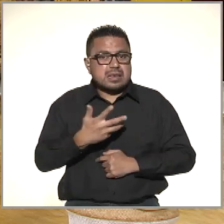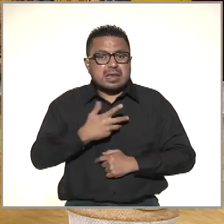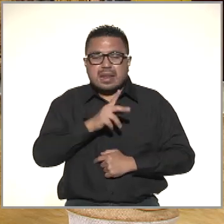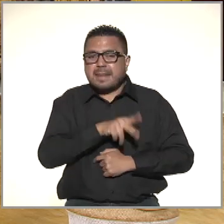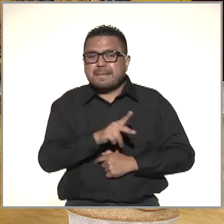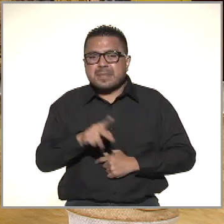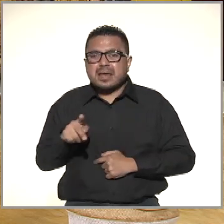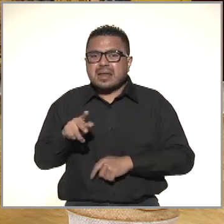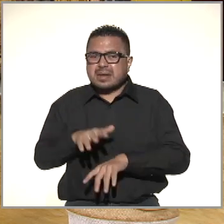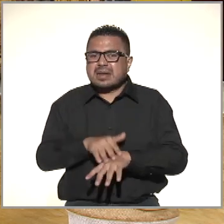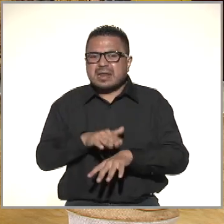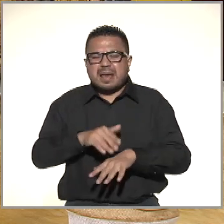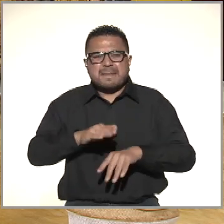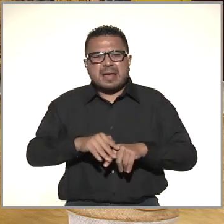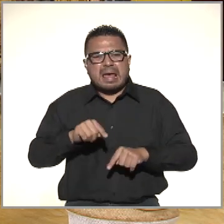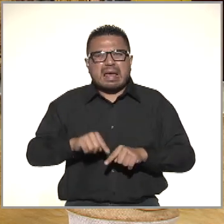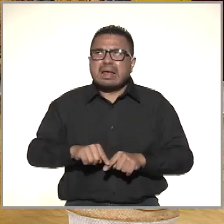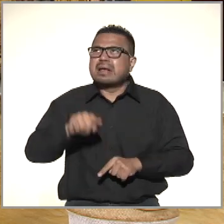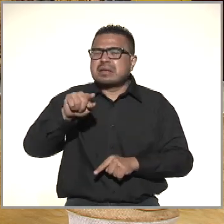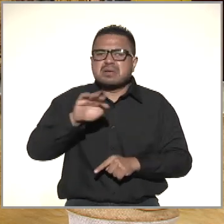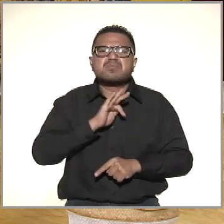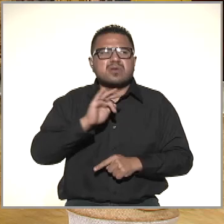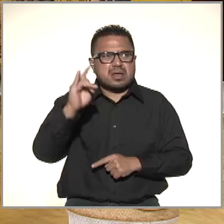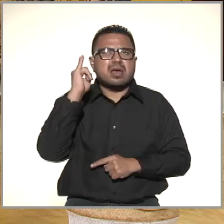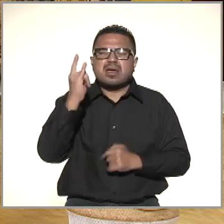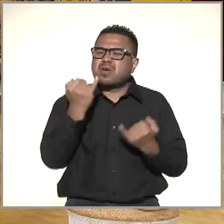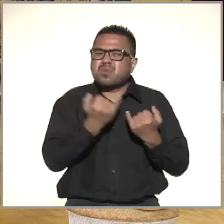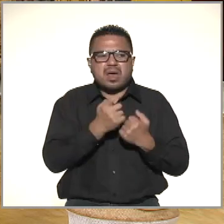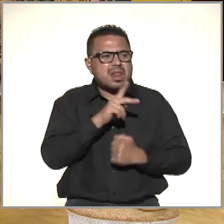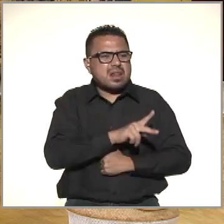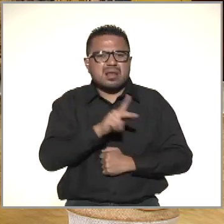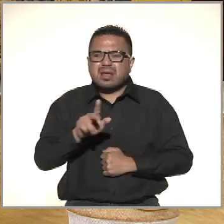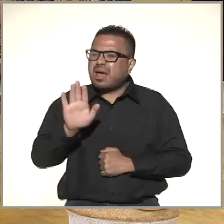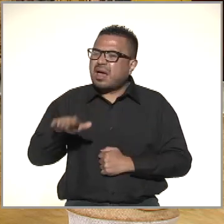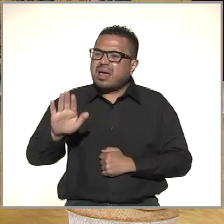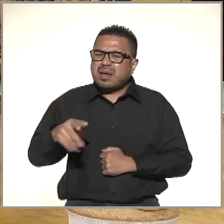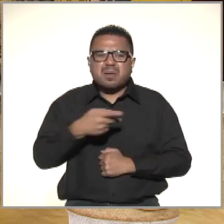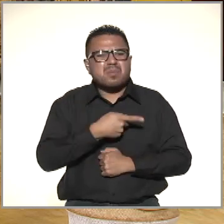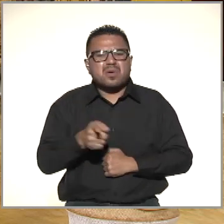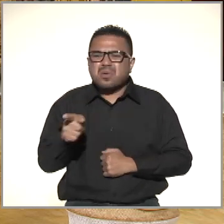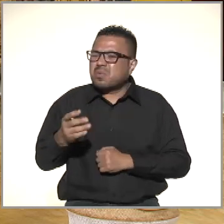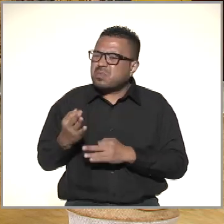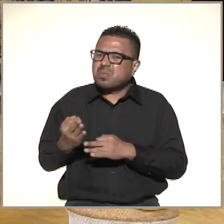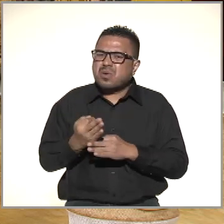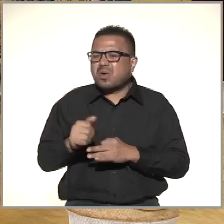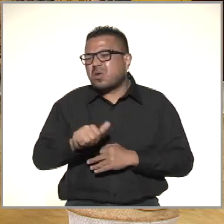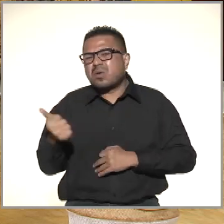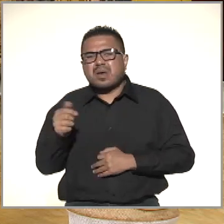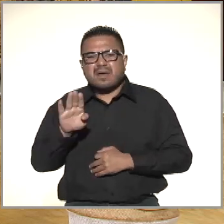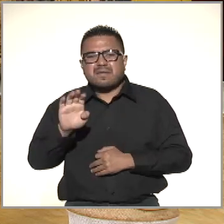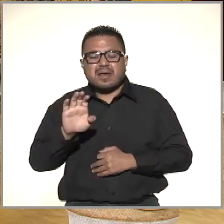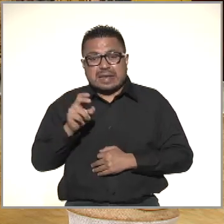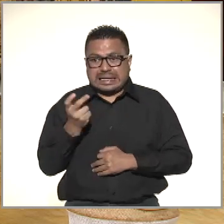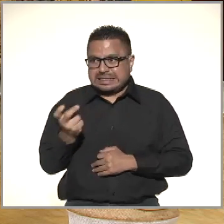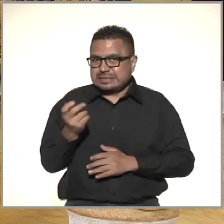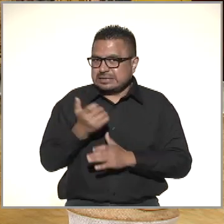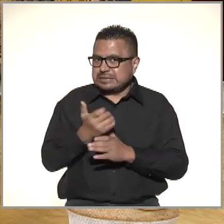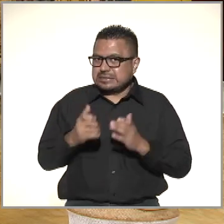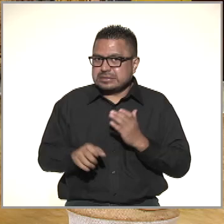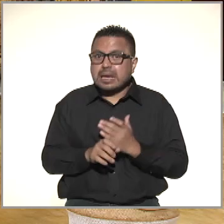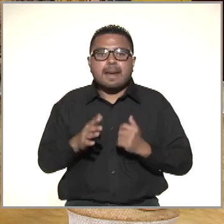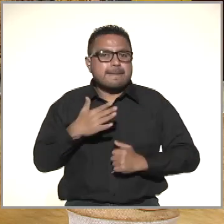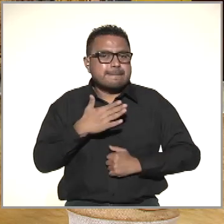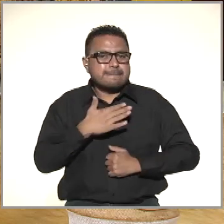piernas largas y va a ser alta como él. Ay, pobrecito, es morenito el otro bebé. Ese tipo de cosas. Y entonces